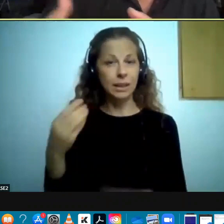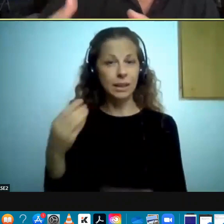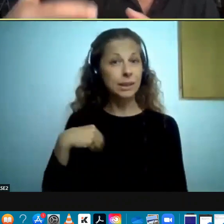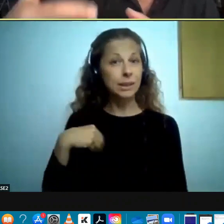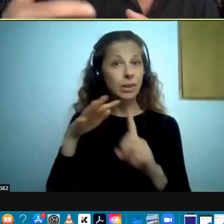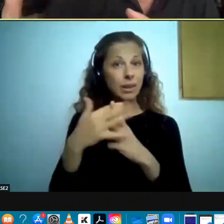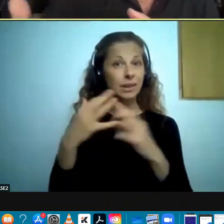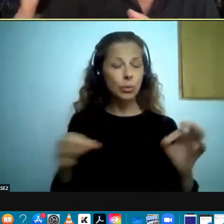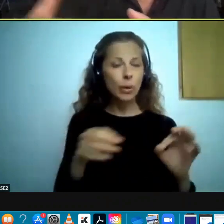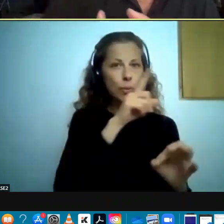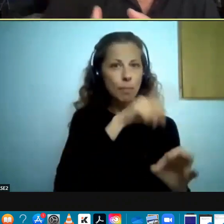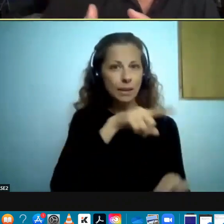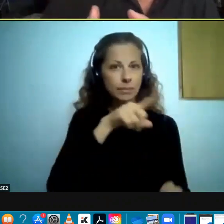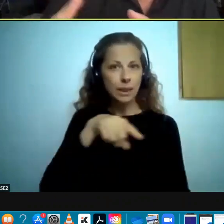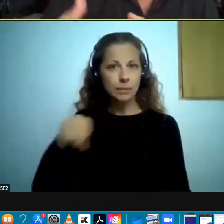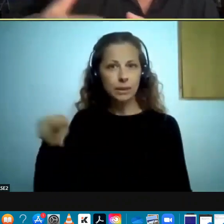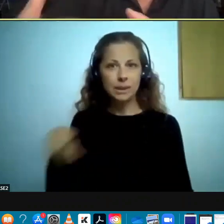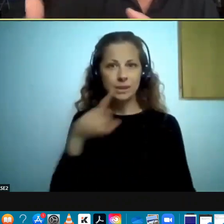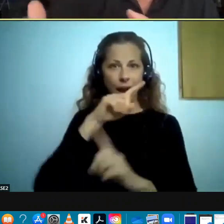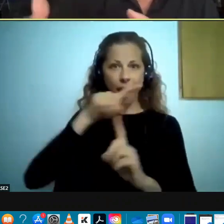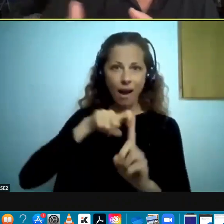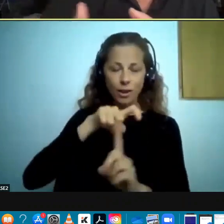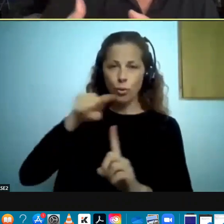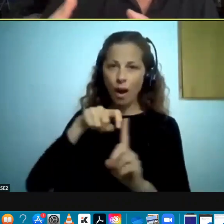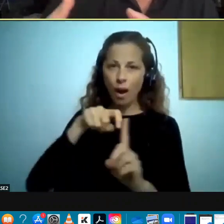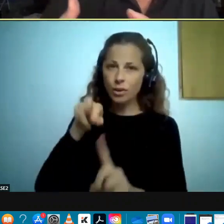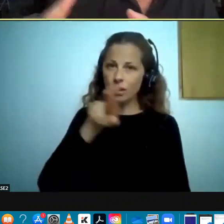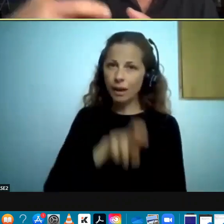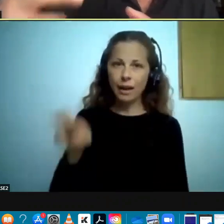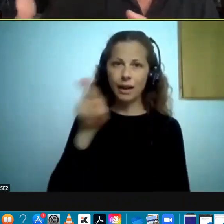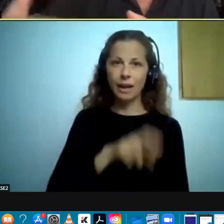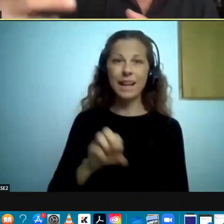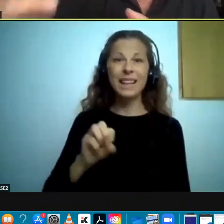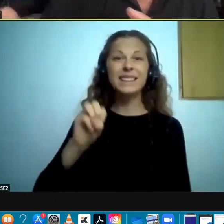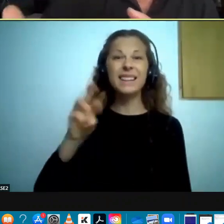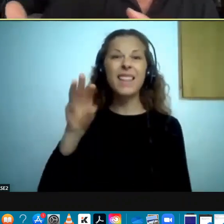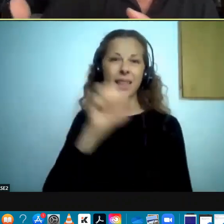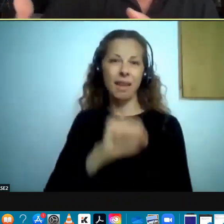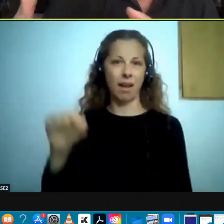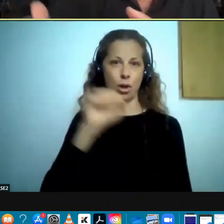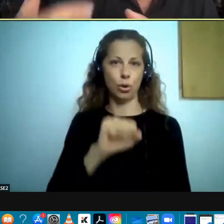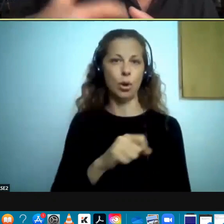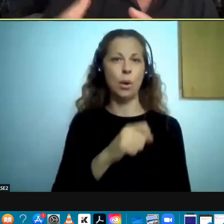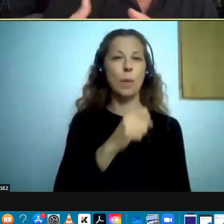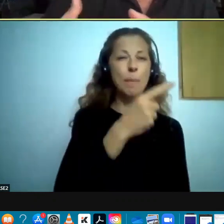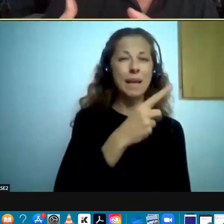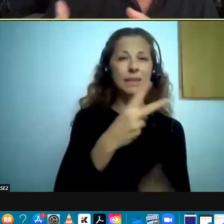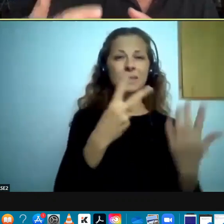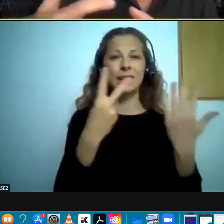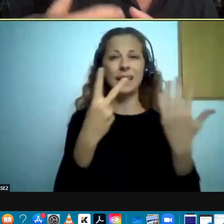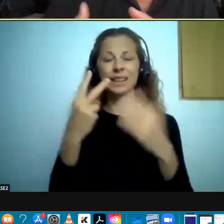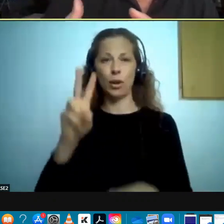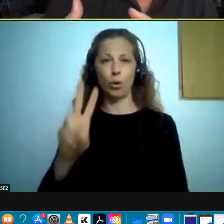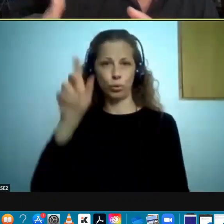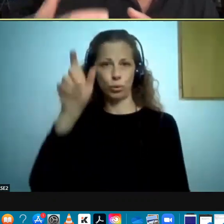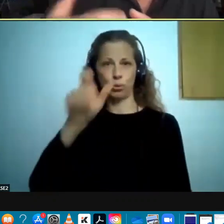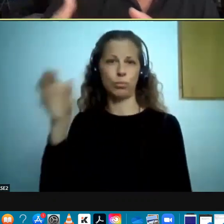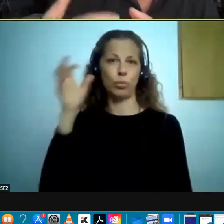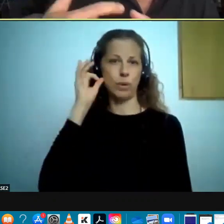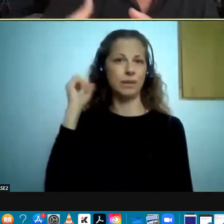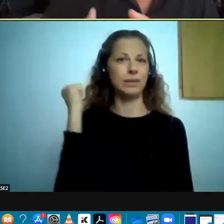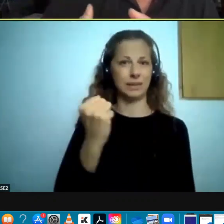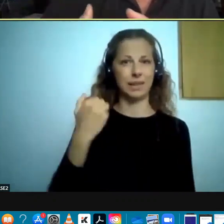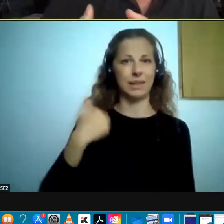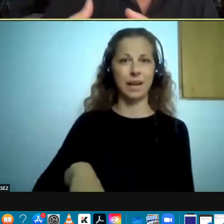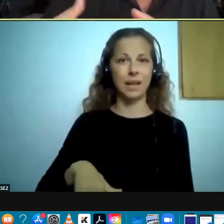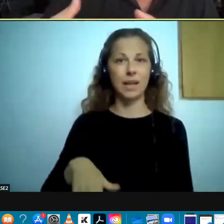vemos que se repite año a año y que lleva a que en 13 años hayan sido asesinadas 1.072 mujeres, no es ni siquiera percibida como